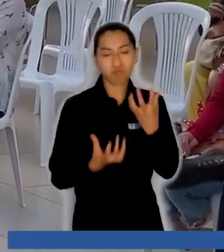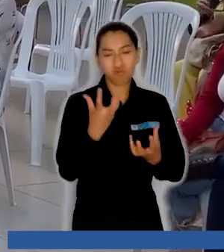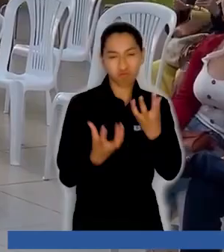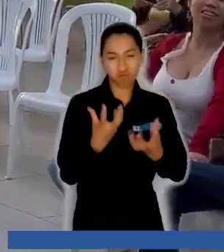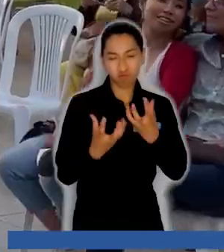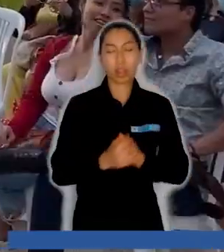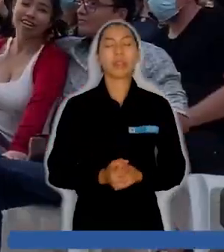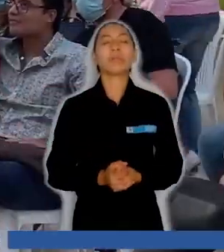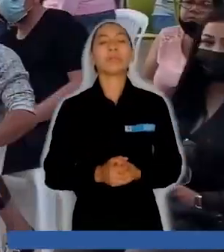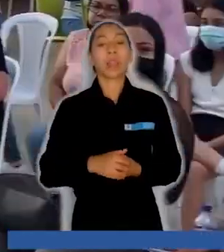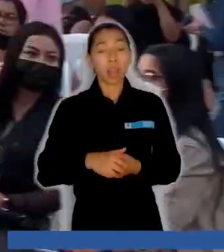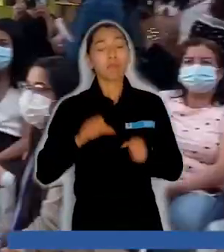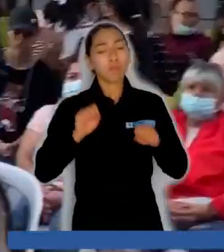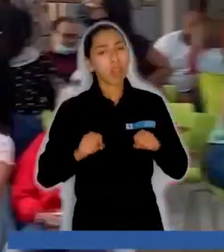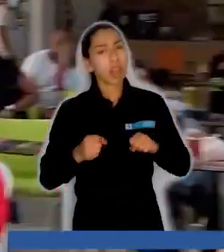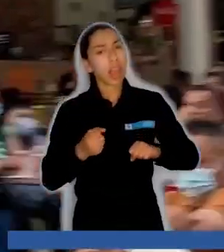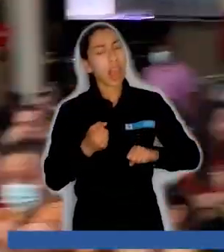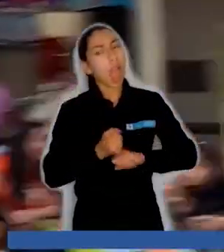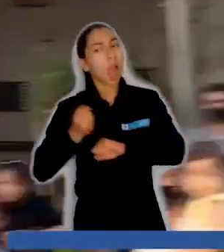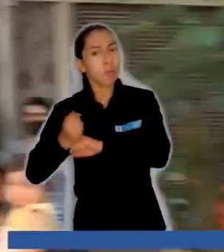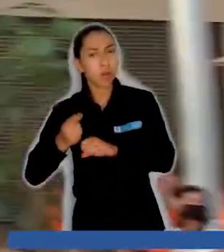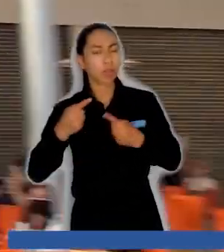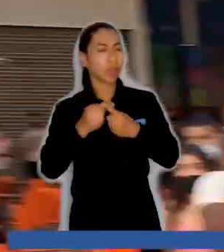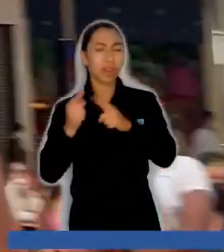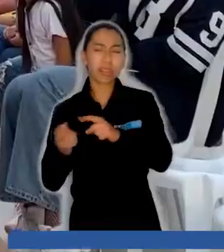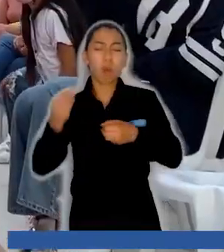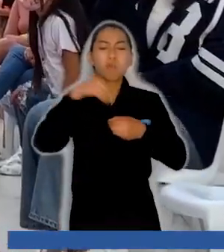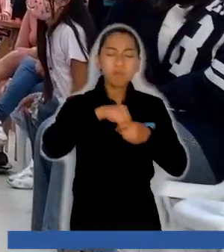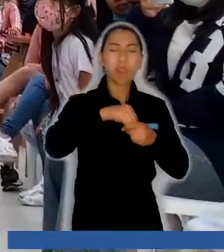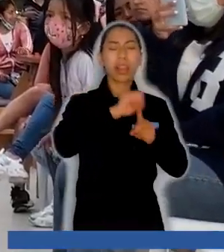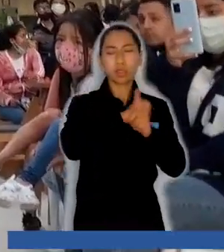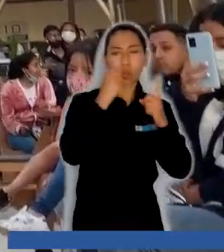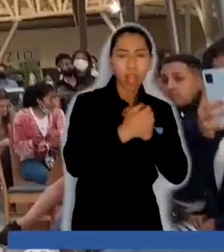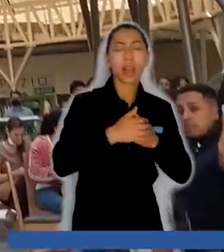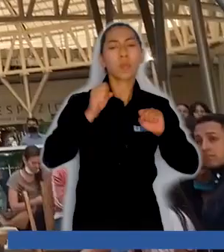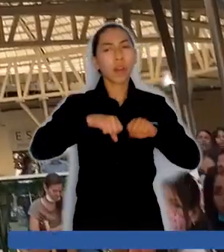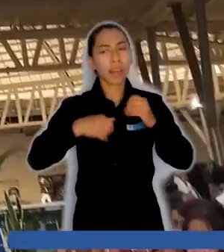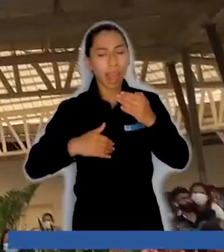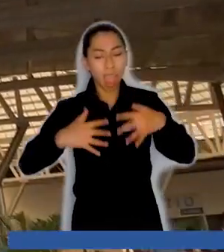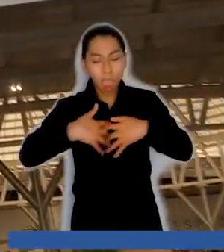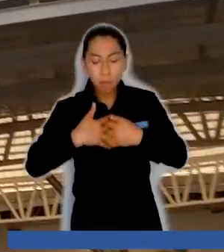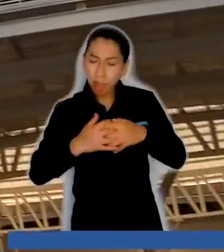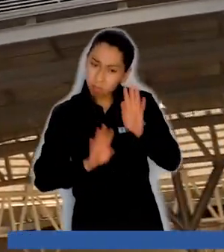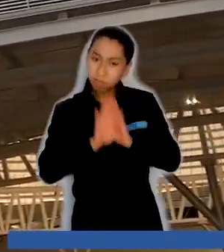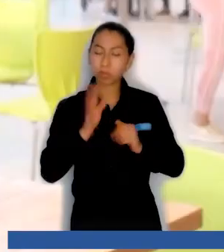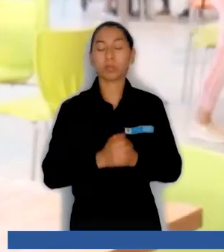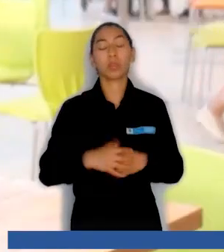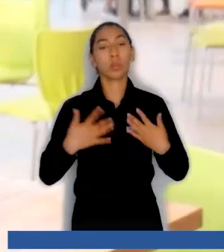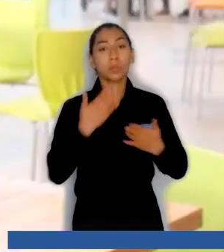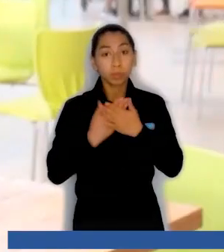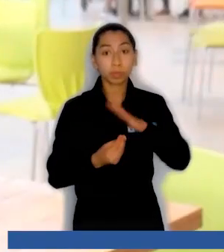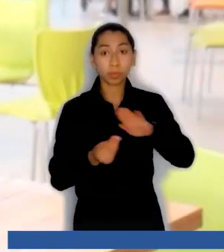víctimas del conflicto que tienen apoyo en sus diferentes procesos de inclusión social y de desarrollo empresarial. Gracias a la Unidad de